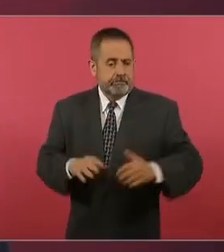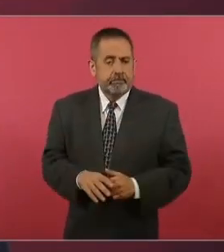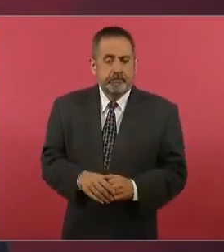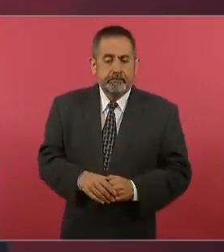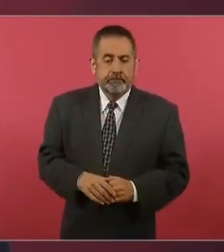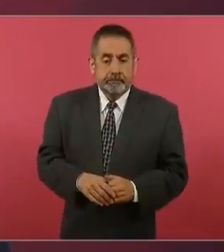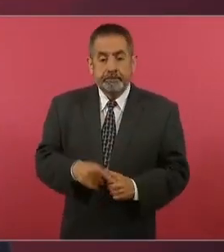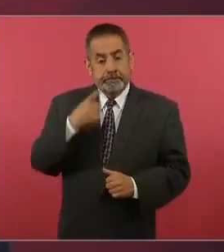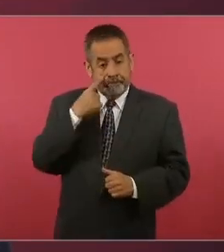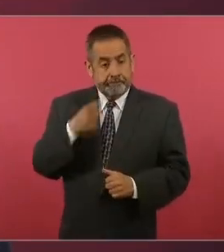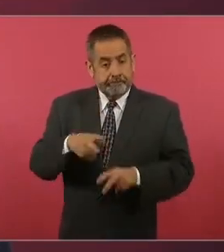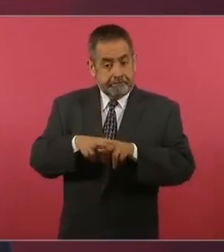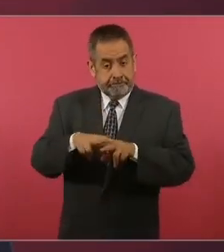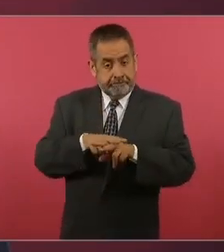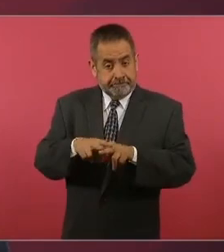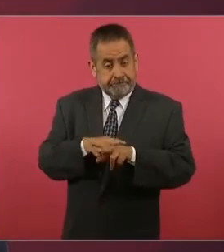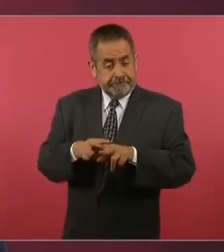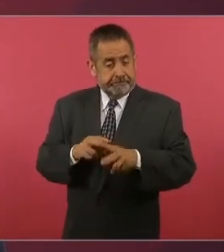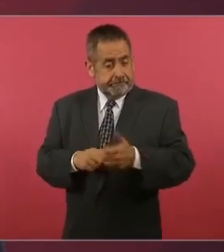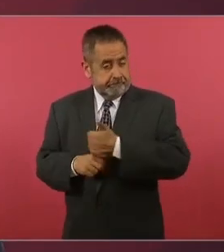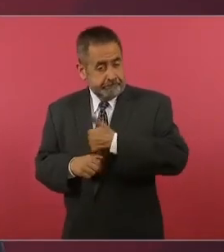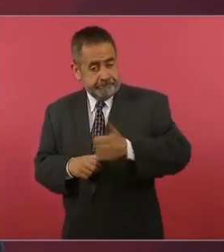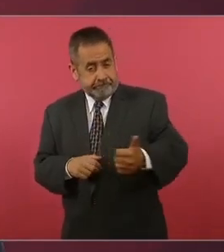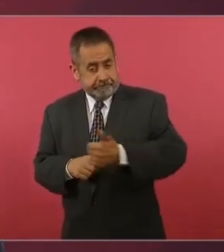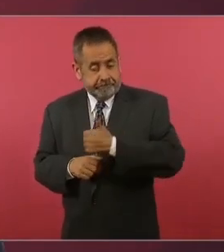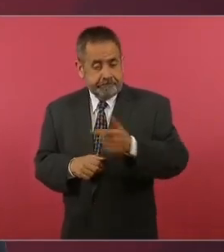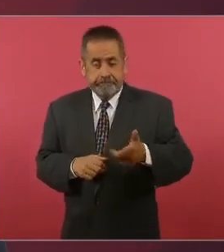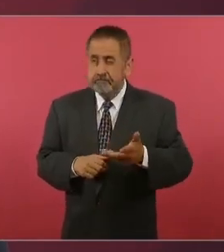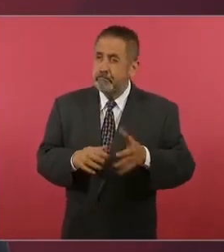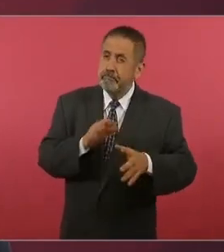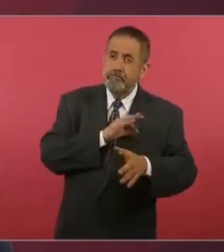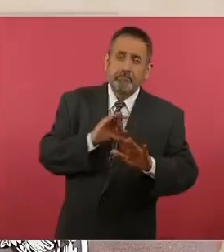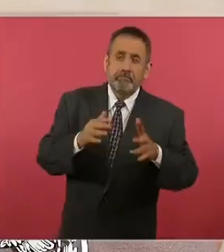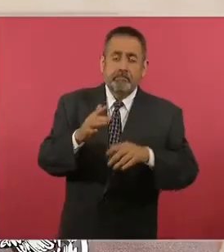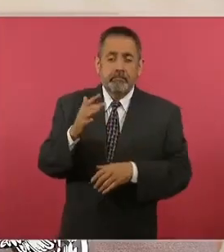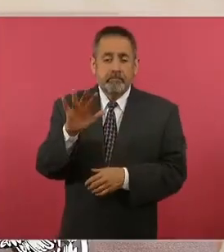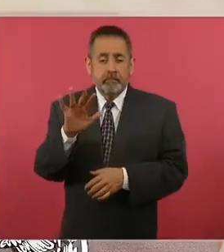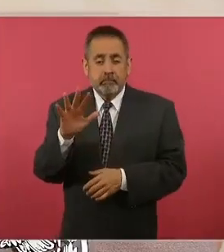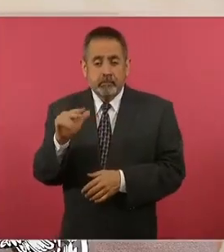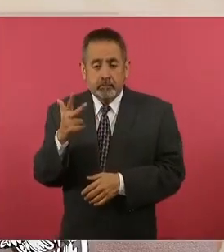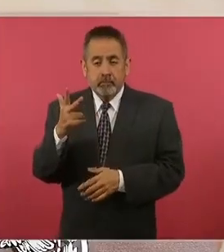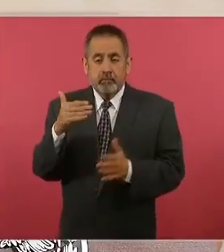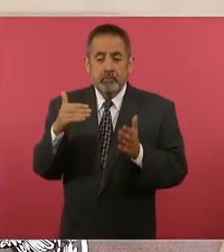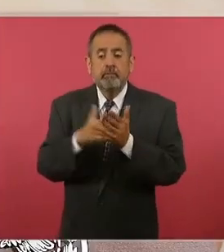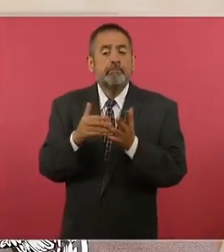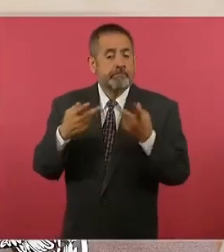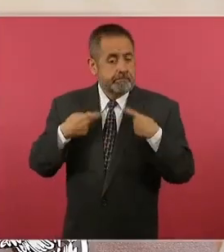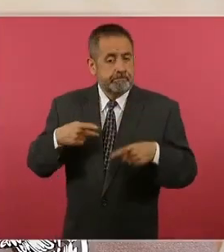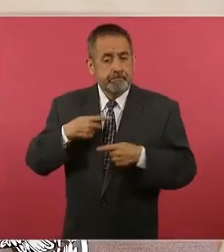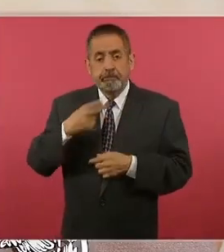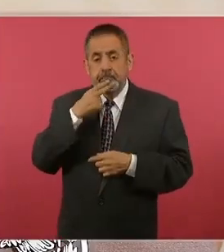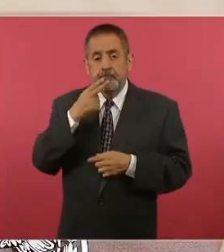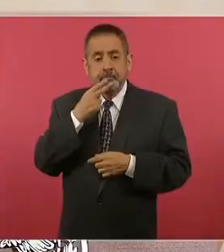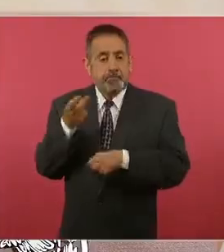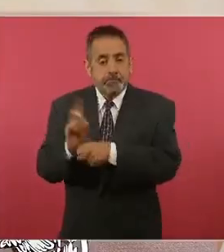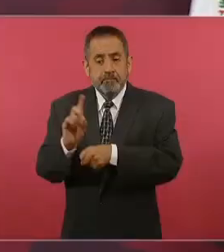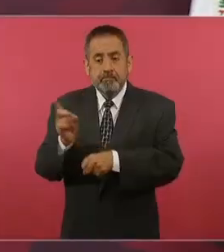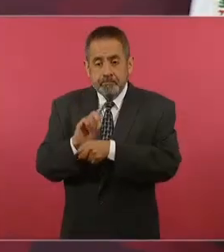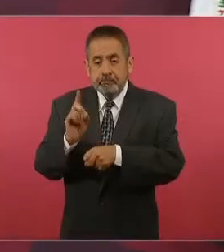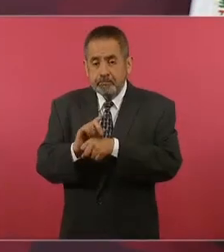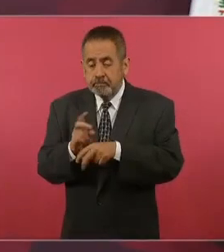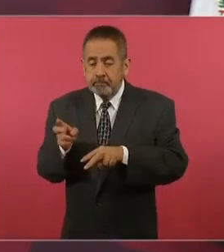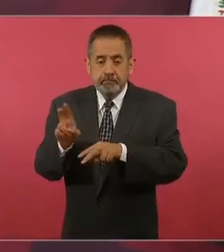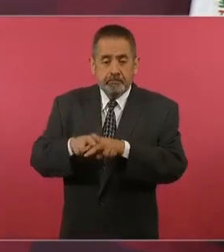Ahora, este tren pues es muy importante porque estamos esperando que alrededor de 58,000 pasajeros se puedan estar trasladando cada